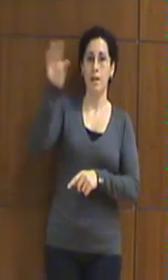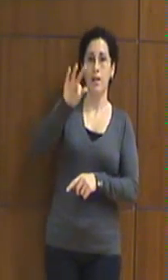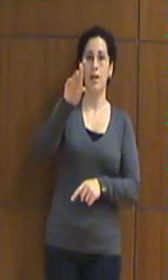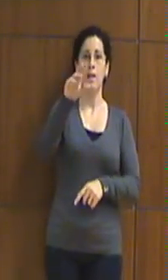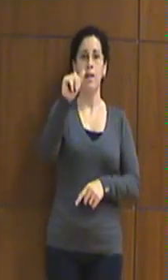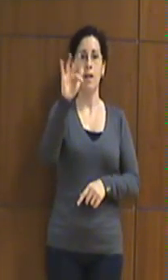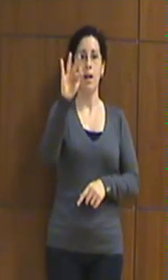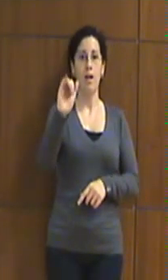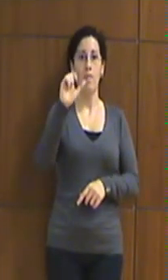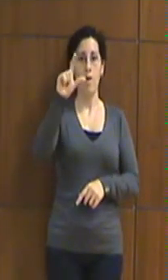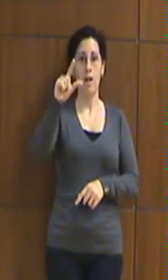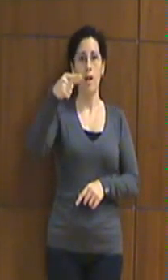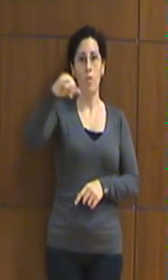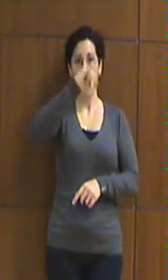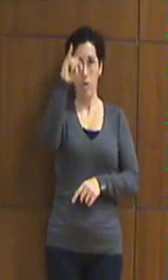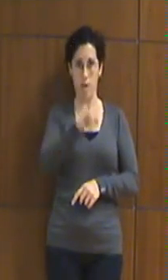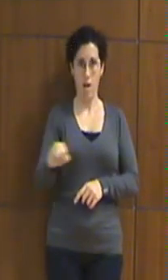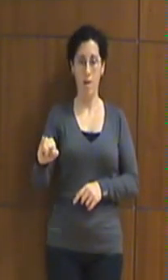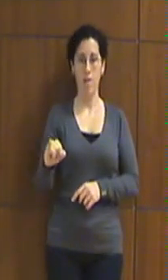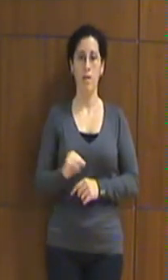Rafael González,